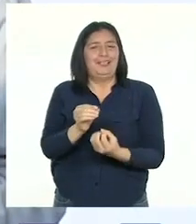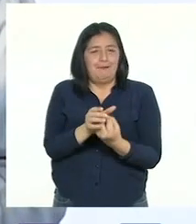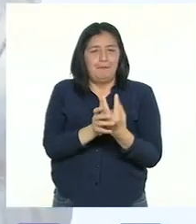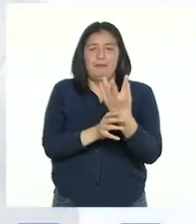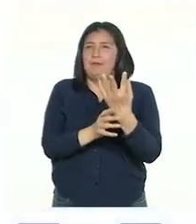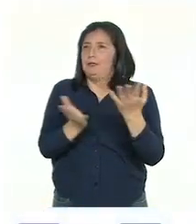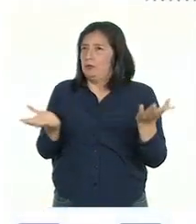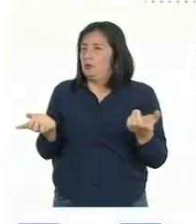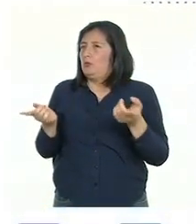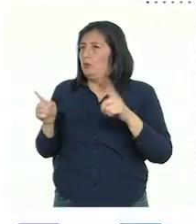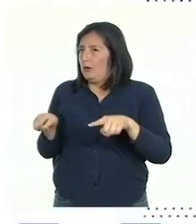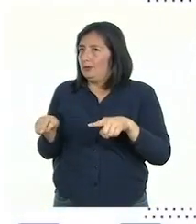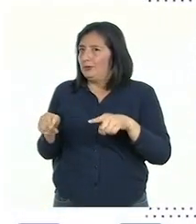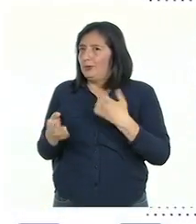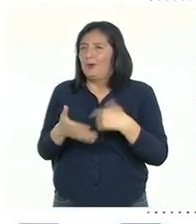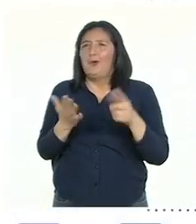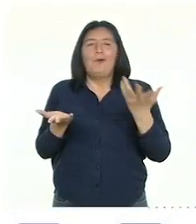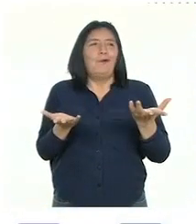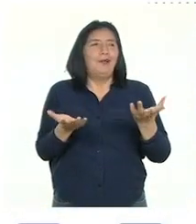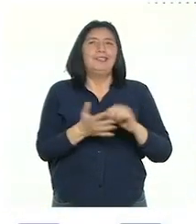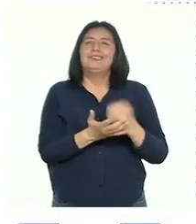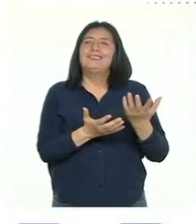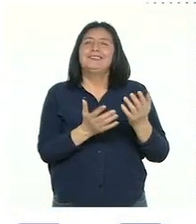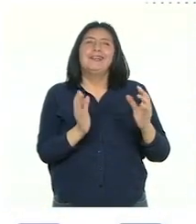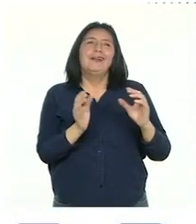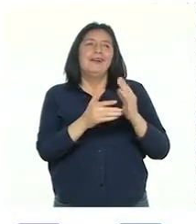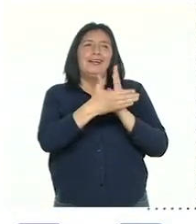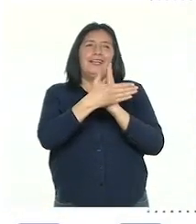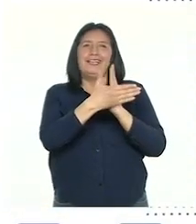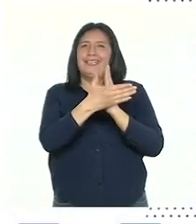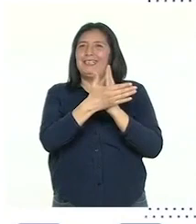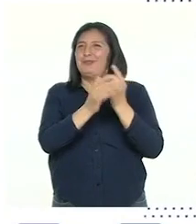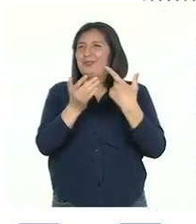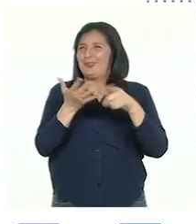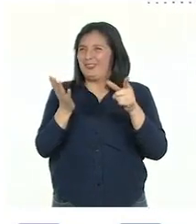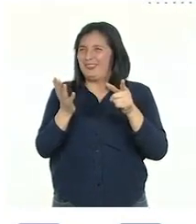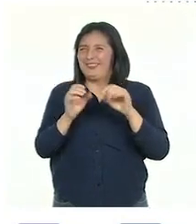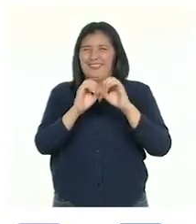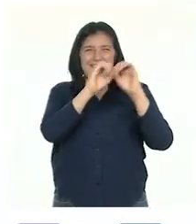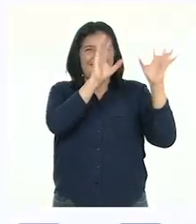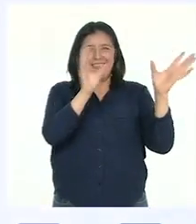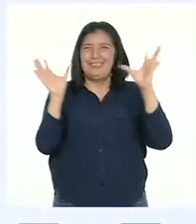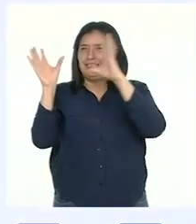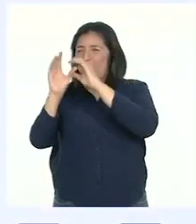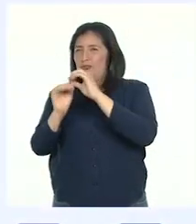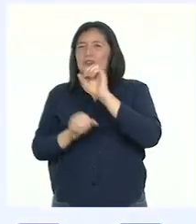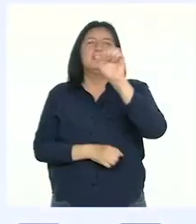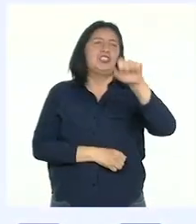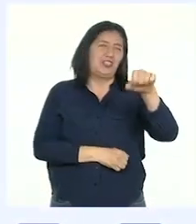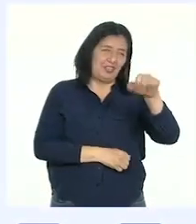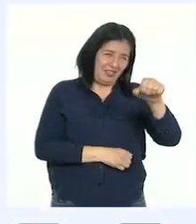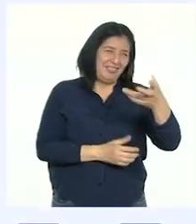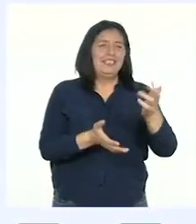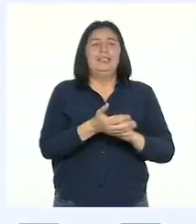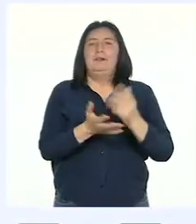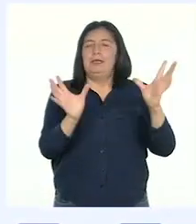es decir, cuándo es el equinoccio de primavera. Sí, Patricia. Entonces, para resumir, son el movimiento